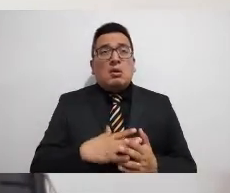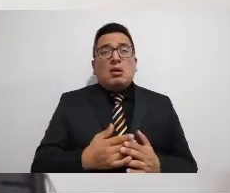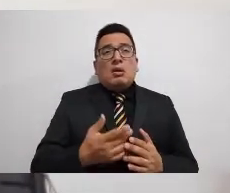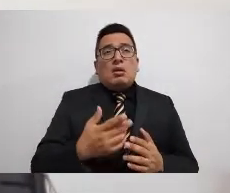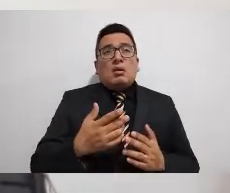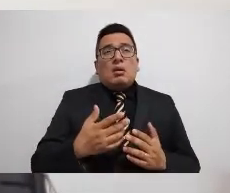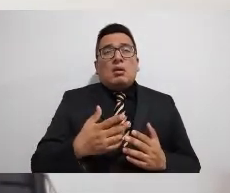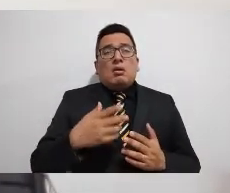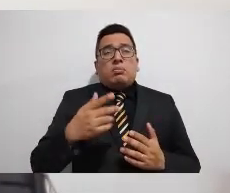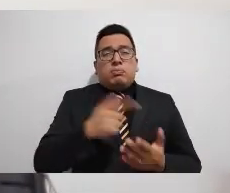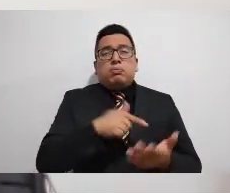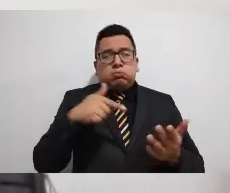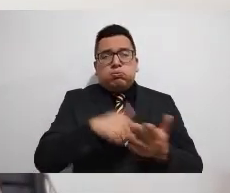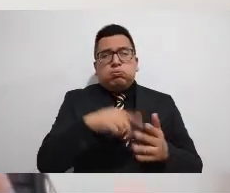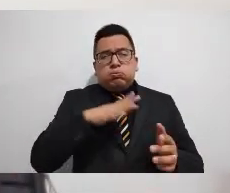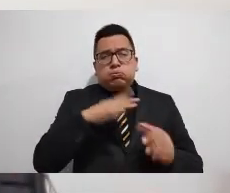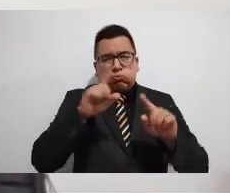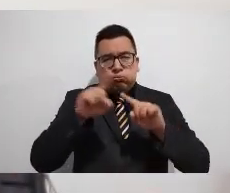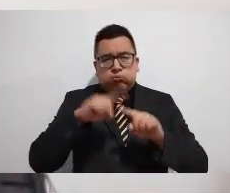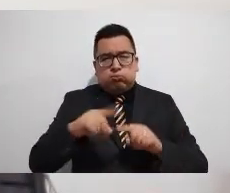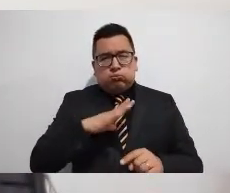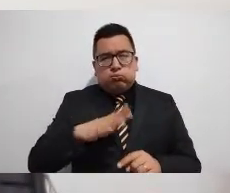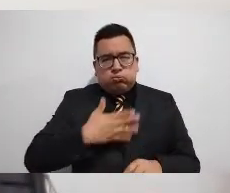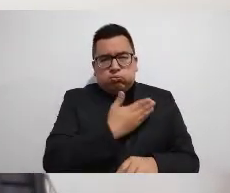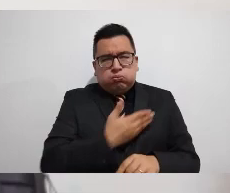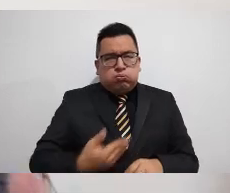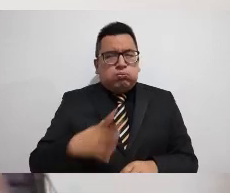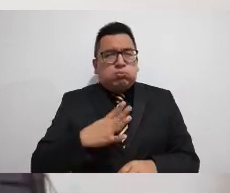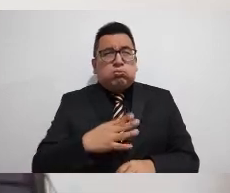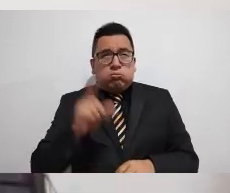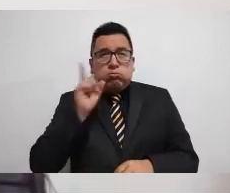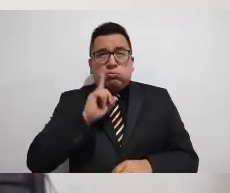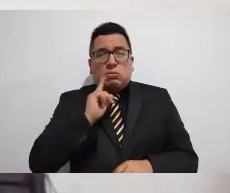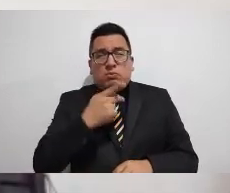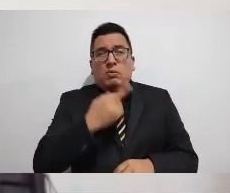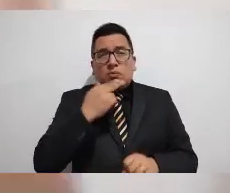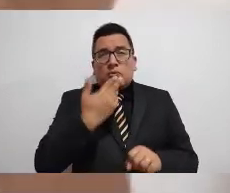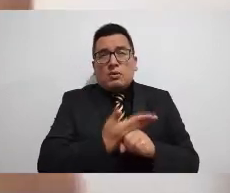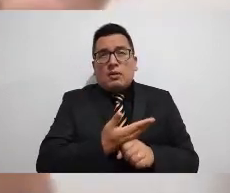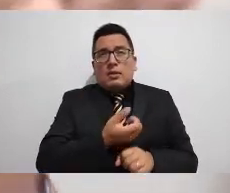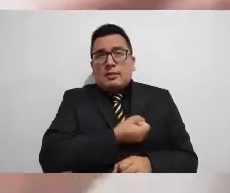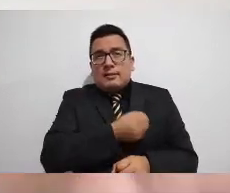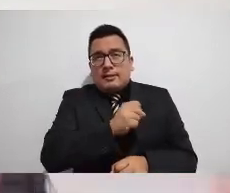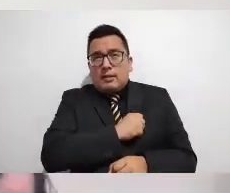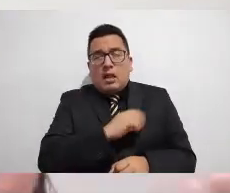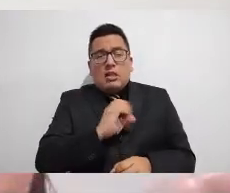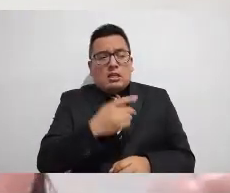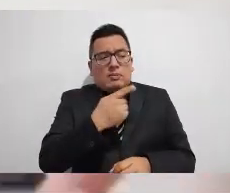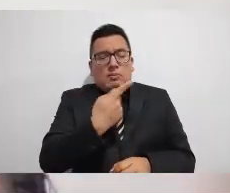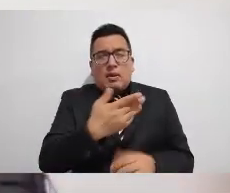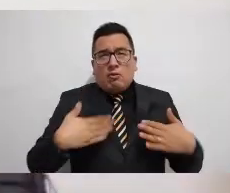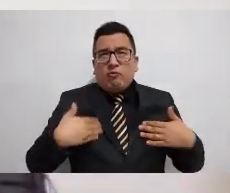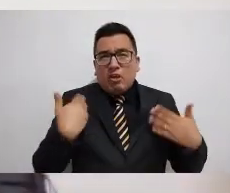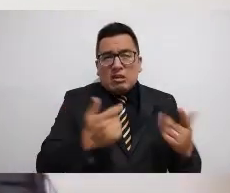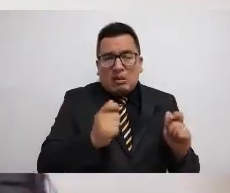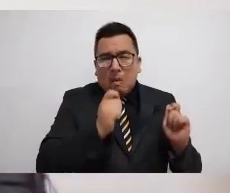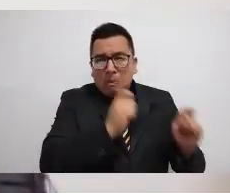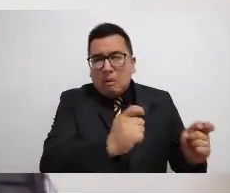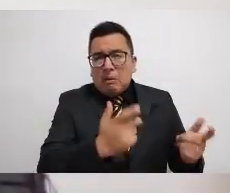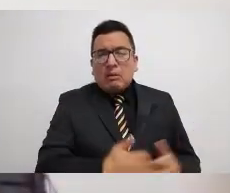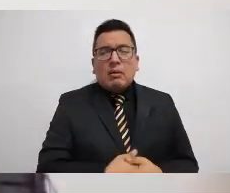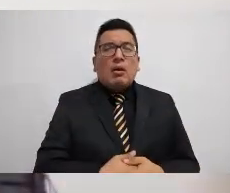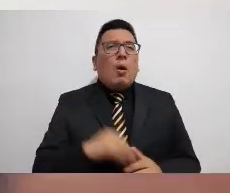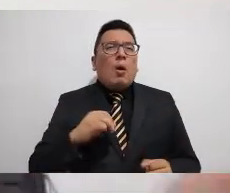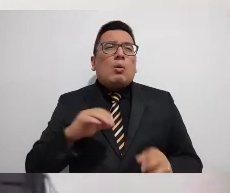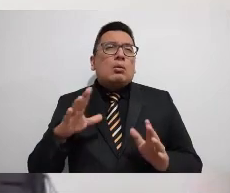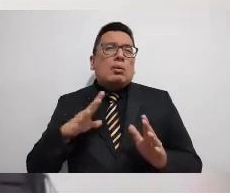que, por ejemplo, estos cargos administrativos, que es tesorería o secretariado, se nombran por confianza, ¿no? En el caso de sistemas